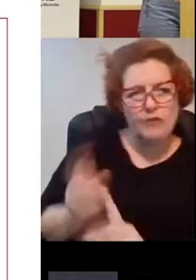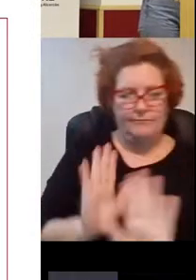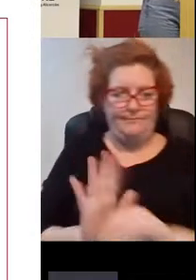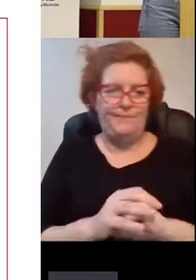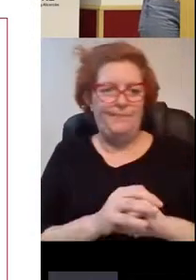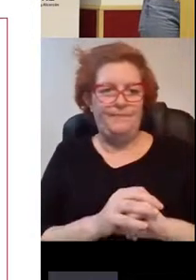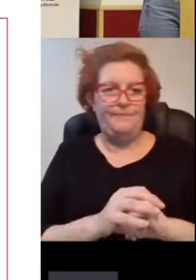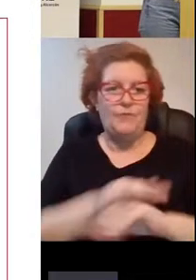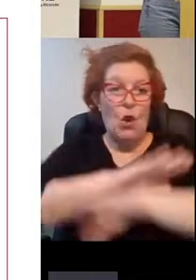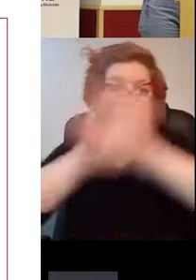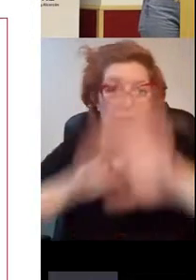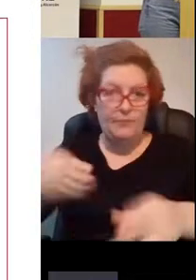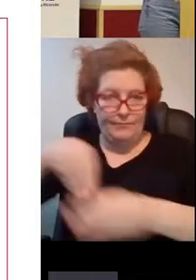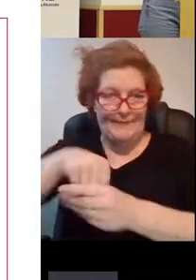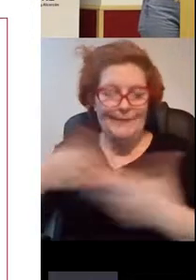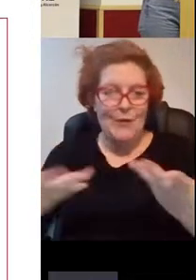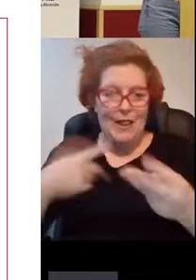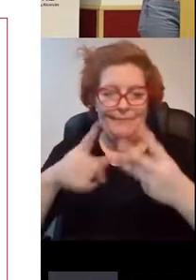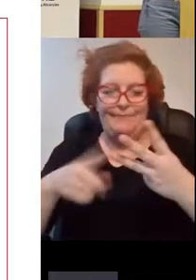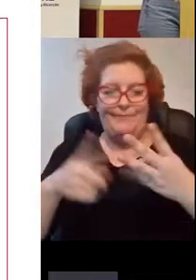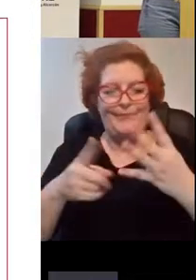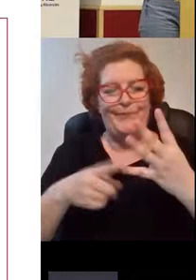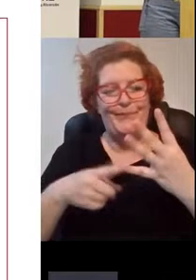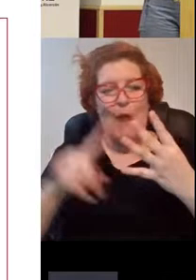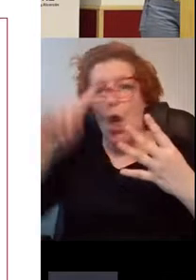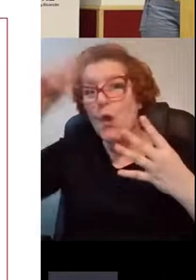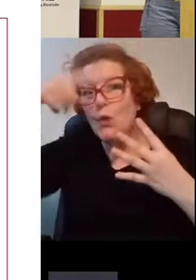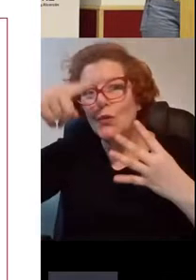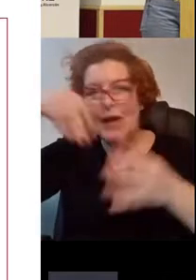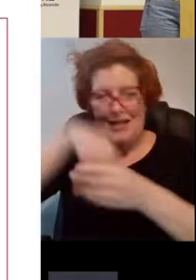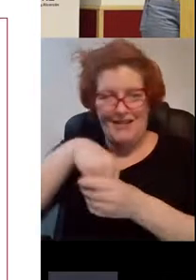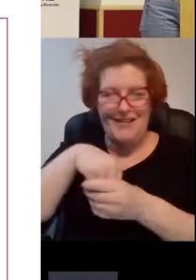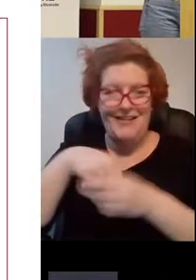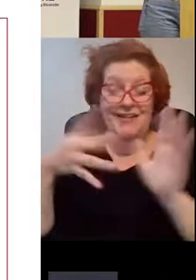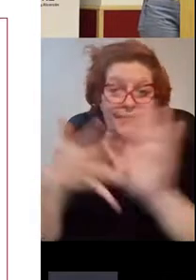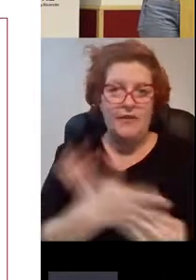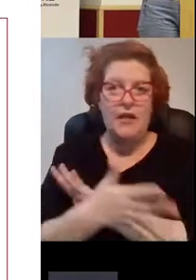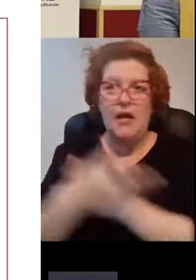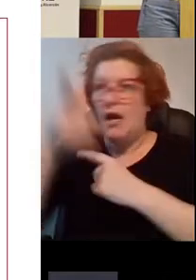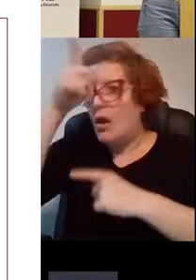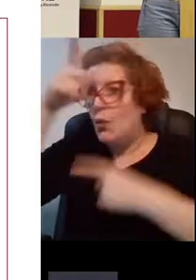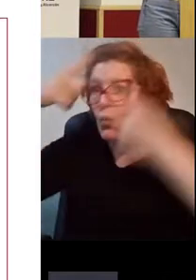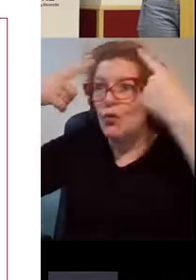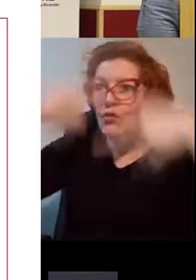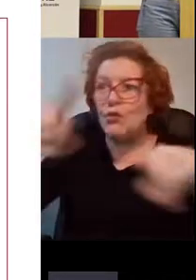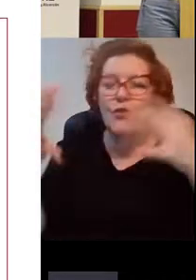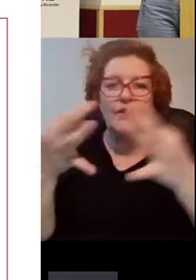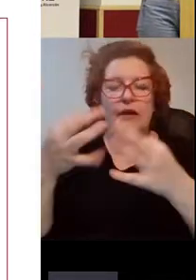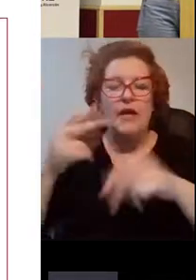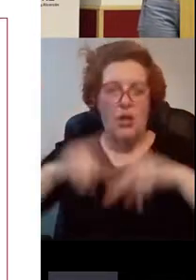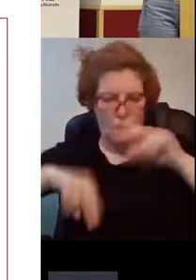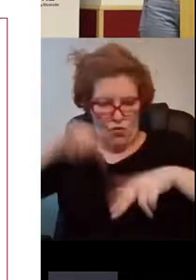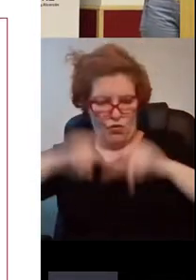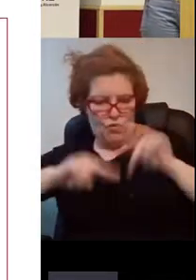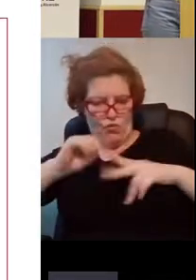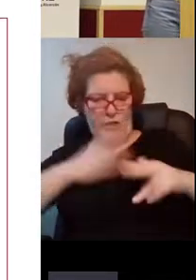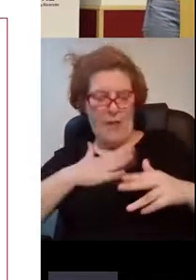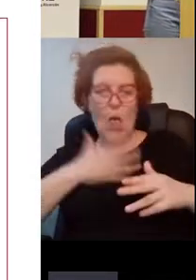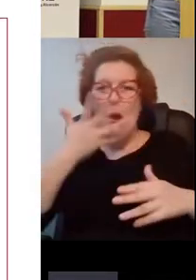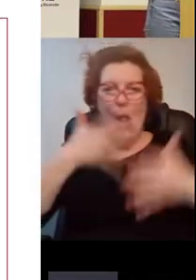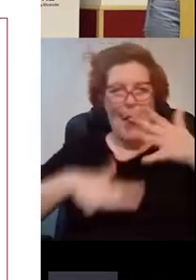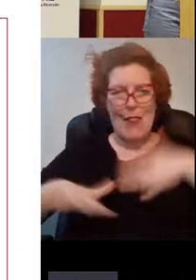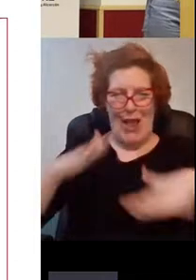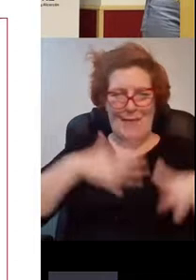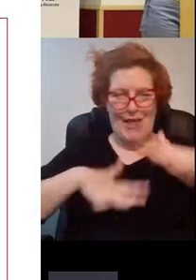El último componente es el de la cultura. Esto implica simplemente que el alumno es el que tiene que construir sus propios